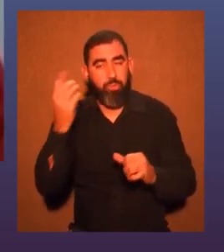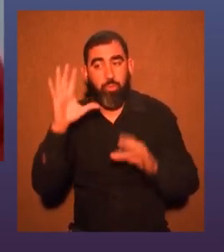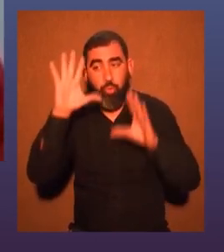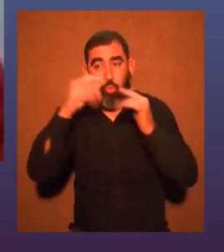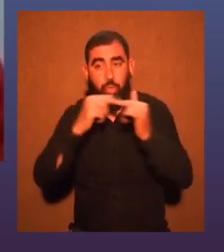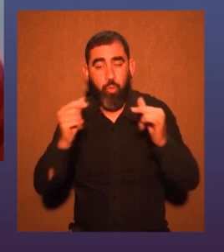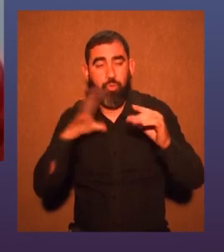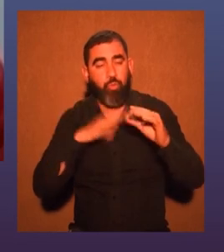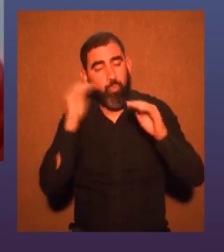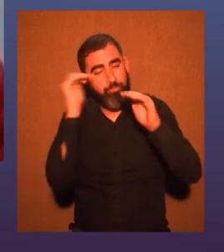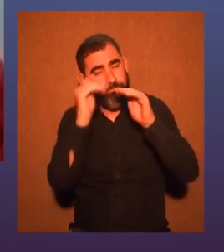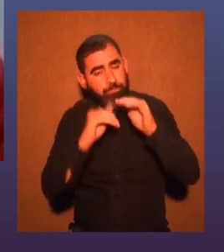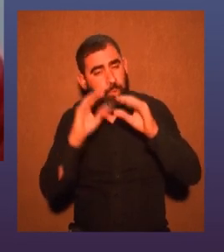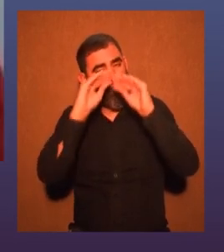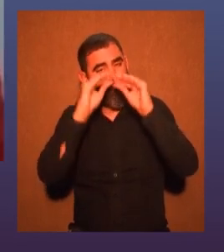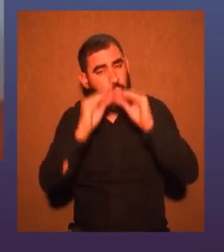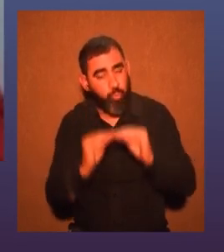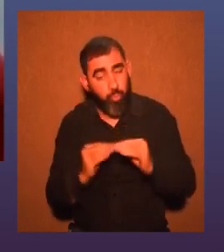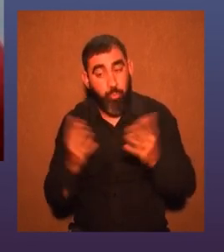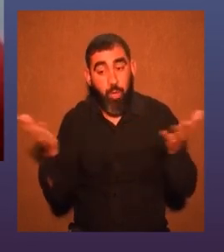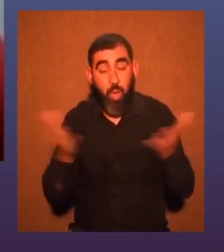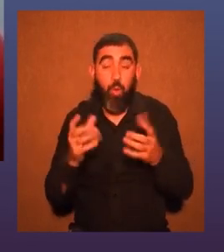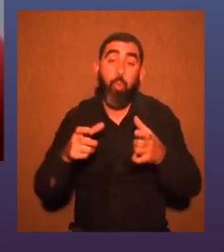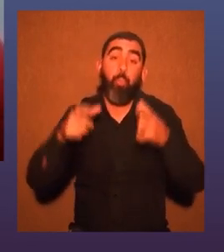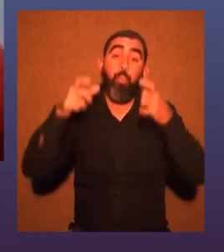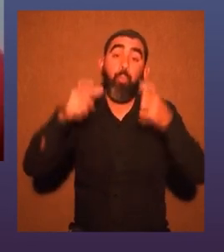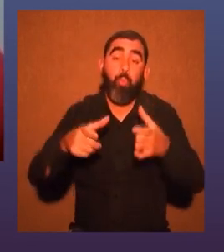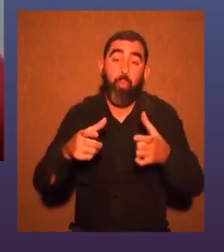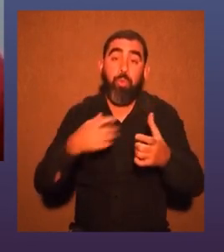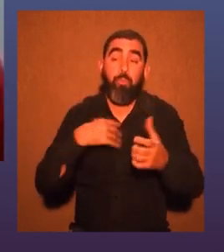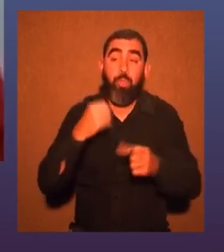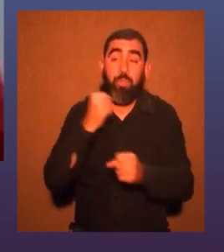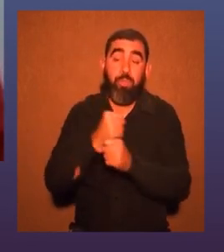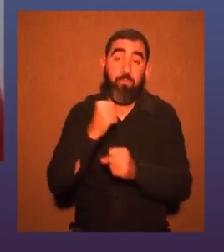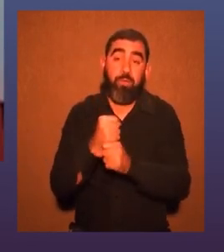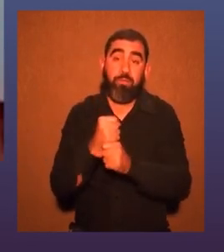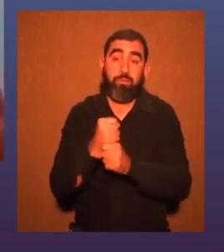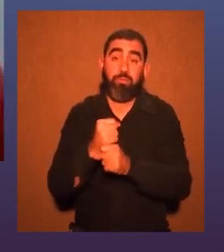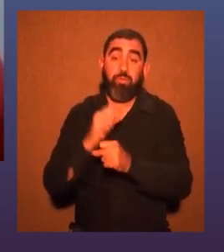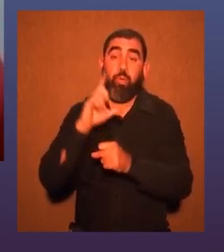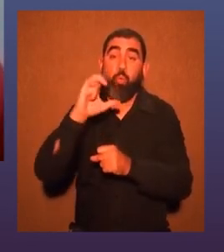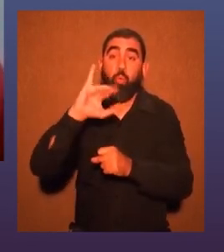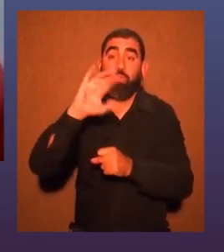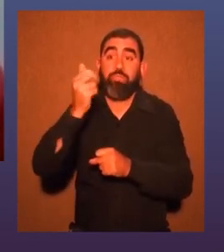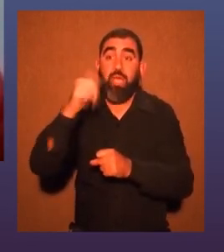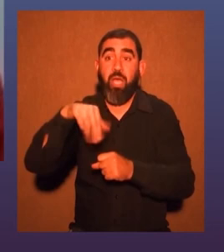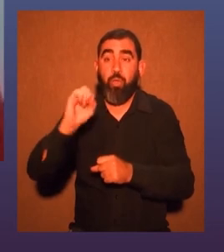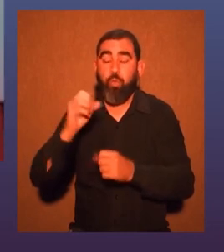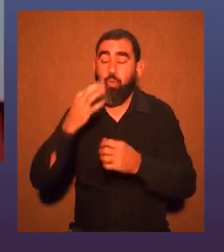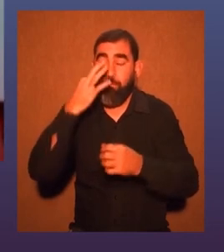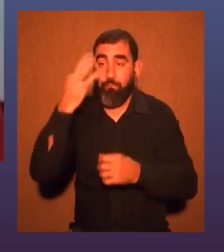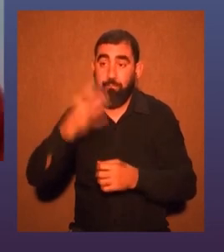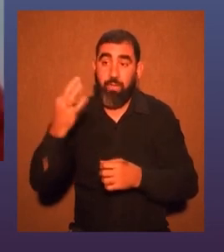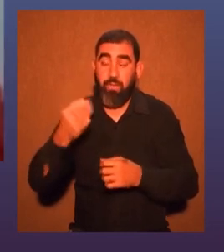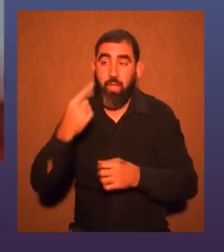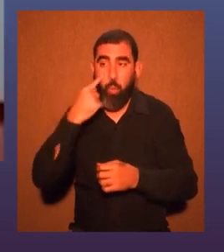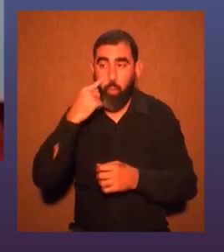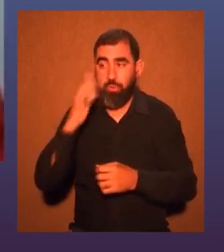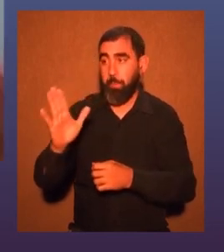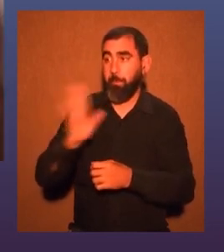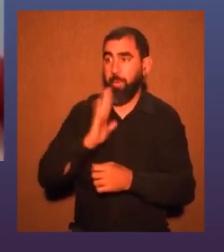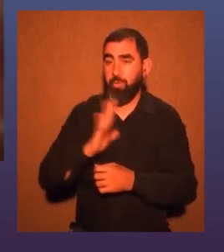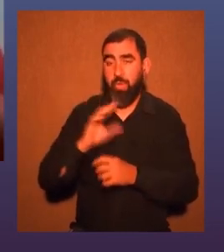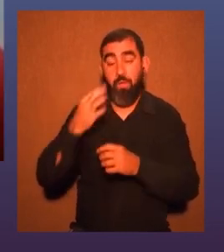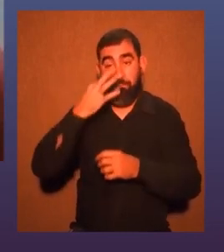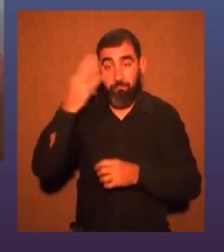me parece que se suman. Y bueno, y ahora por suerte el privilegio de trabajar con Luciano, realmente, conocerlo personalmente, en